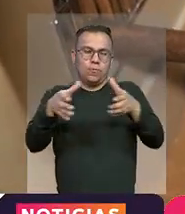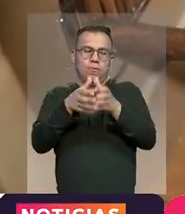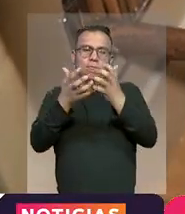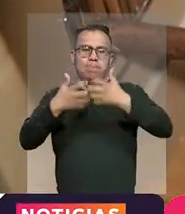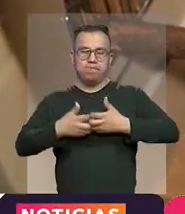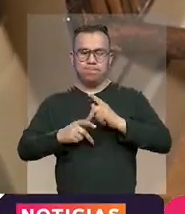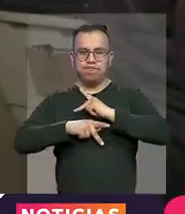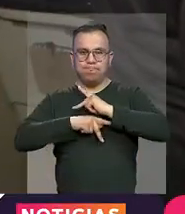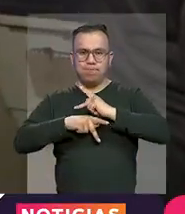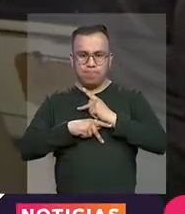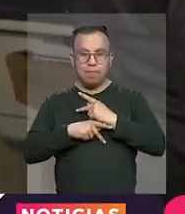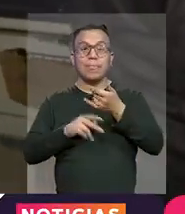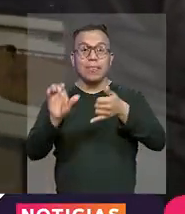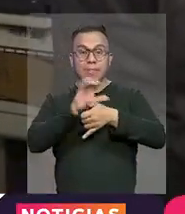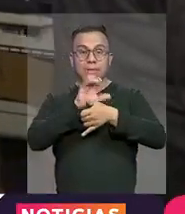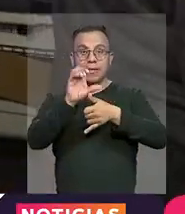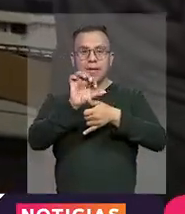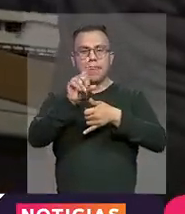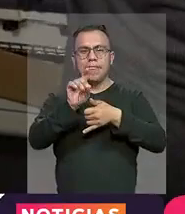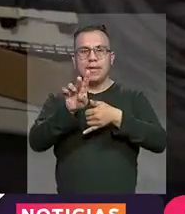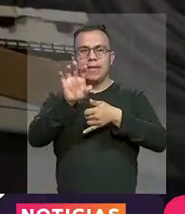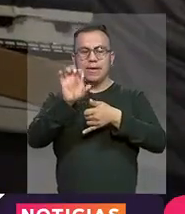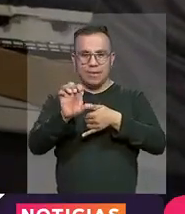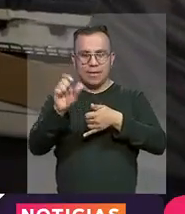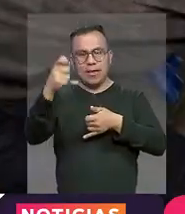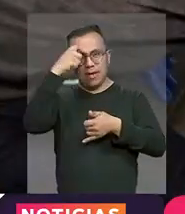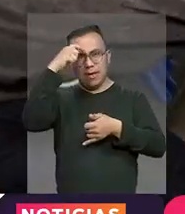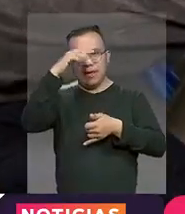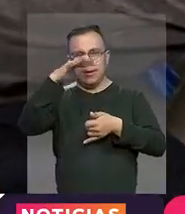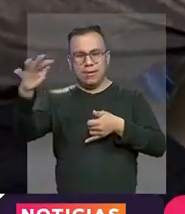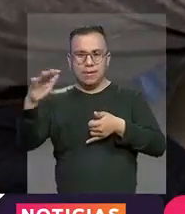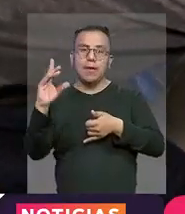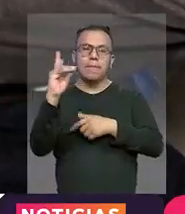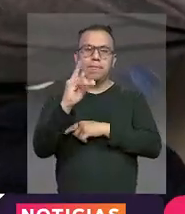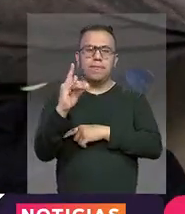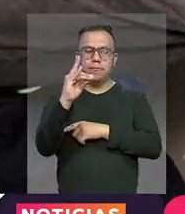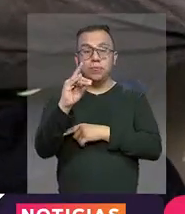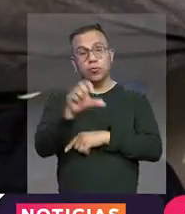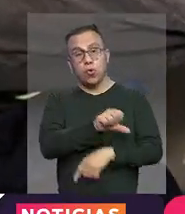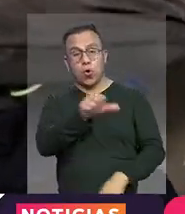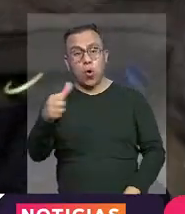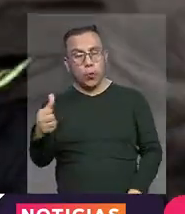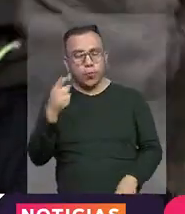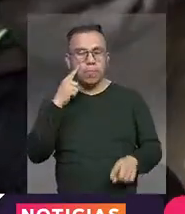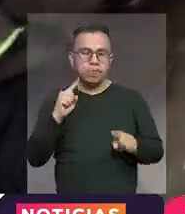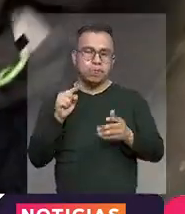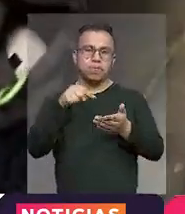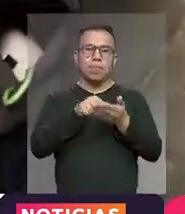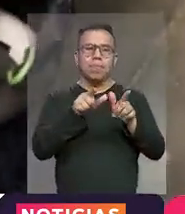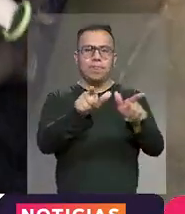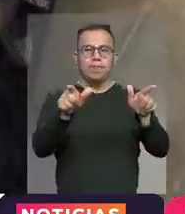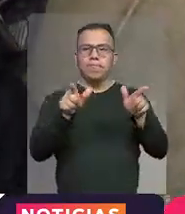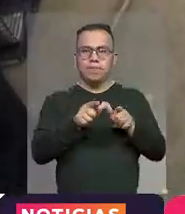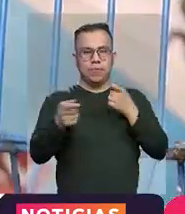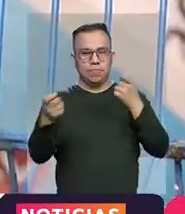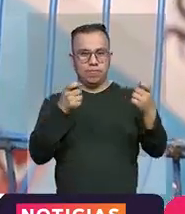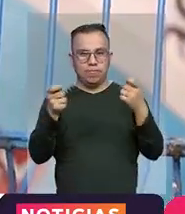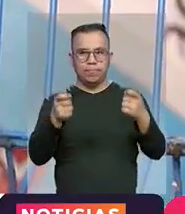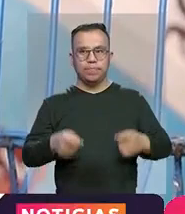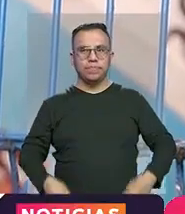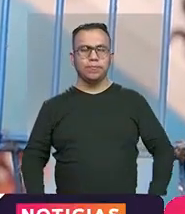Autónoma Regional del Canal del Dique en Cartagena y Bolívar. Otros fueron llevados a lugares